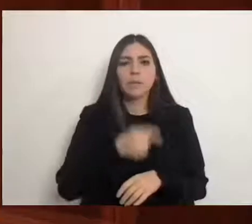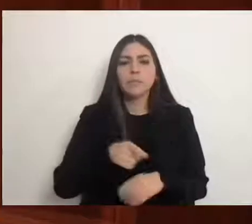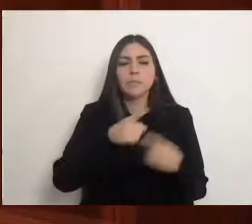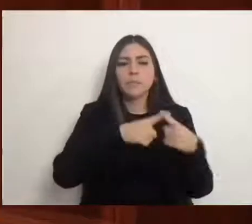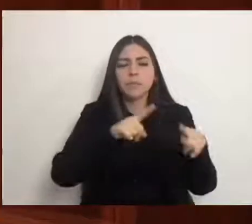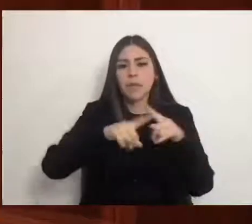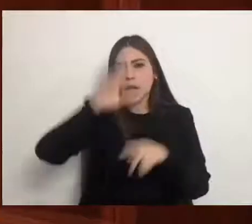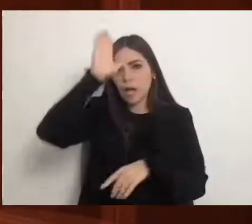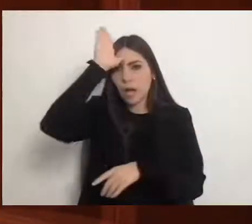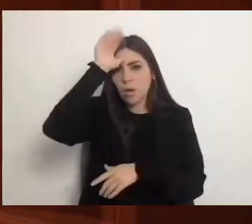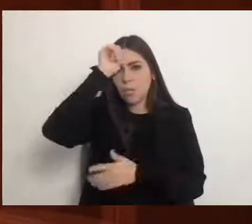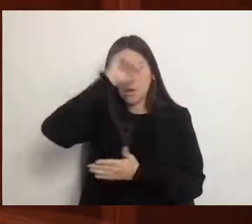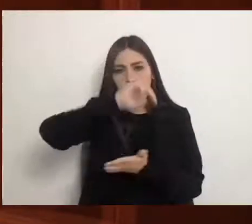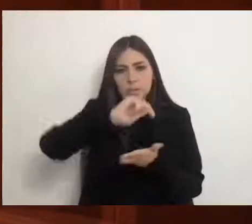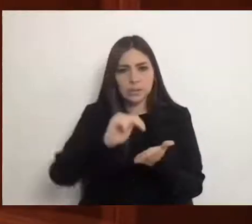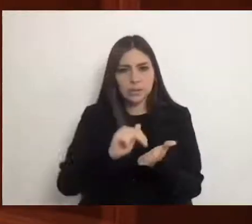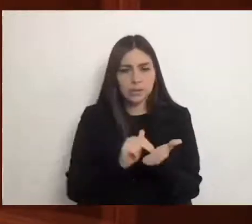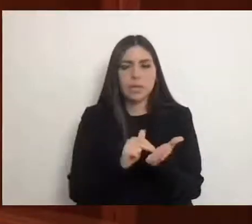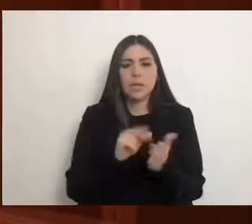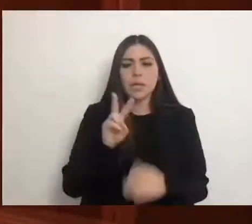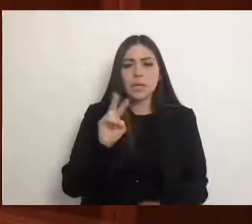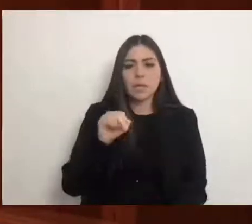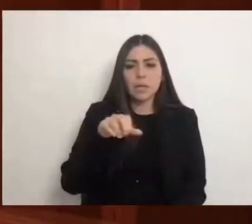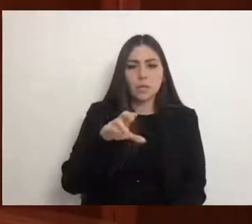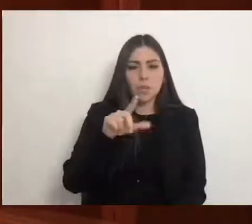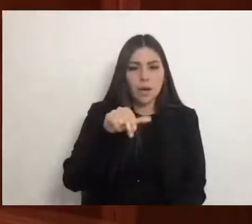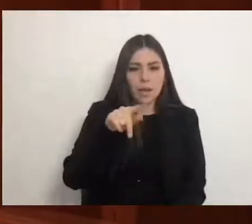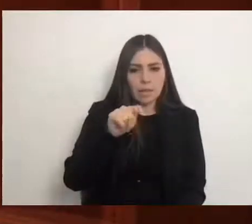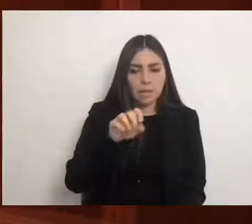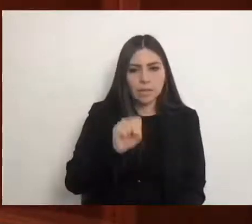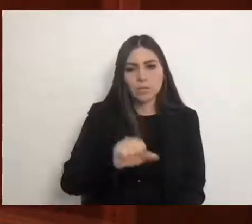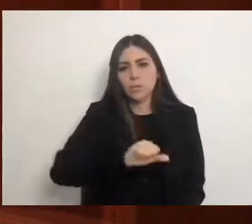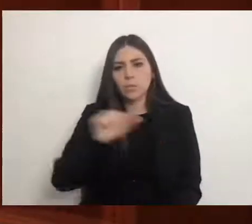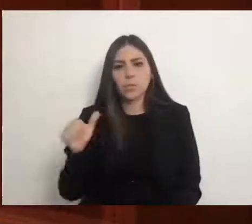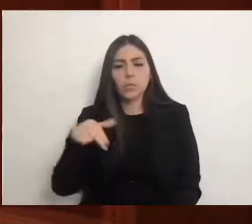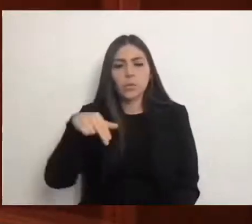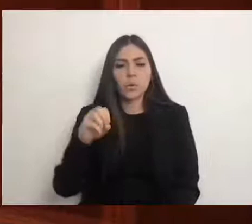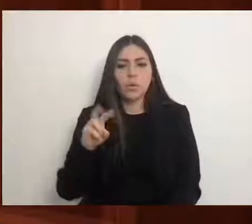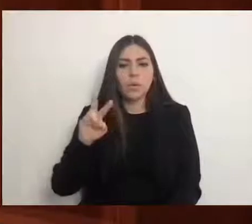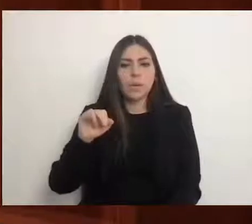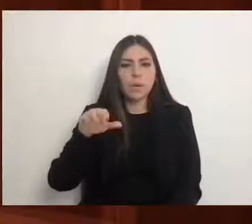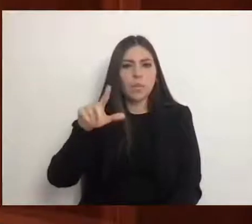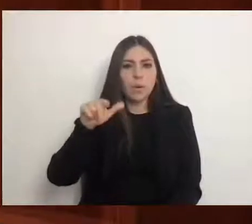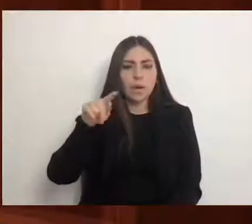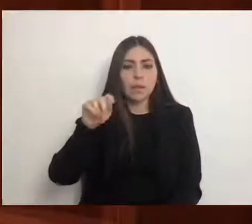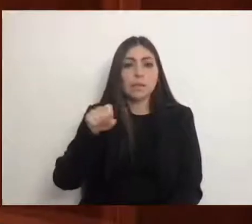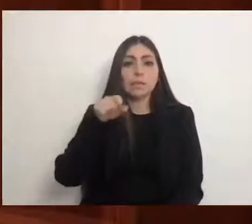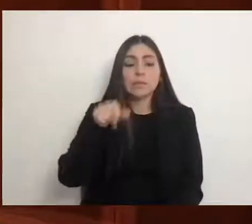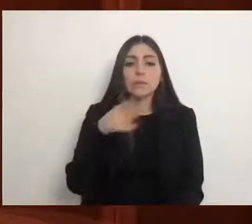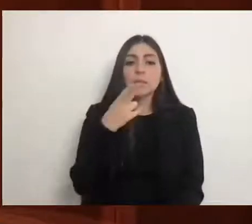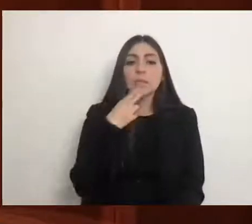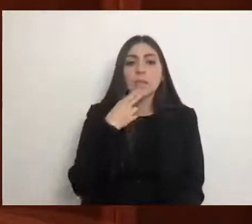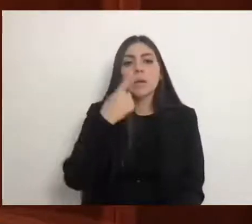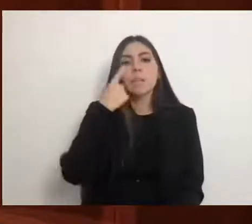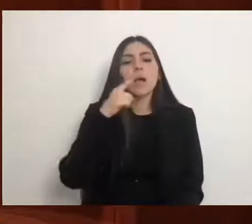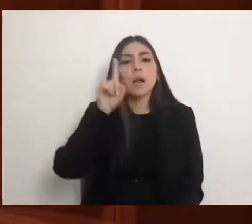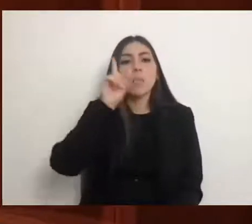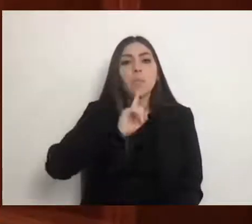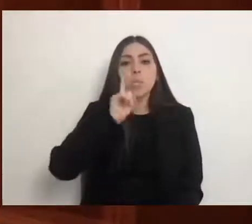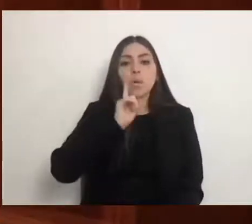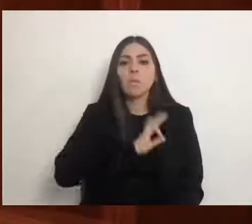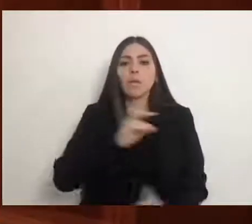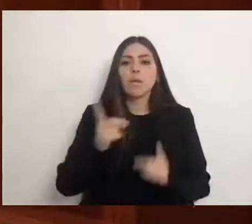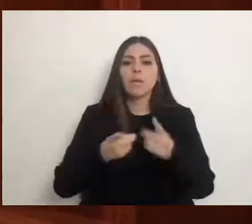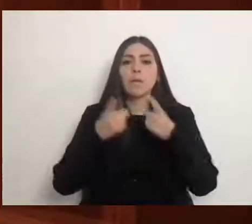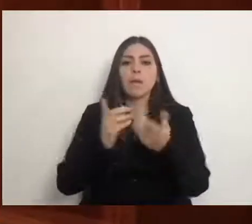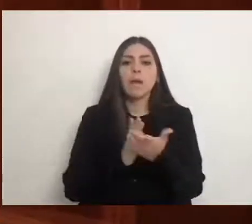vinculantes y los no vinculantes, que han permitido garantizar a las mujeres el acceso al ámbito público en igualdad